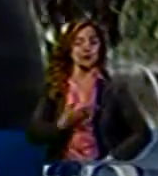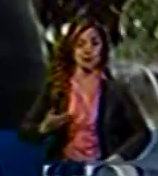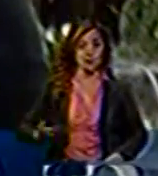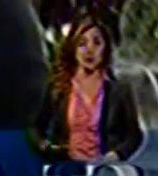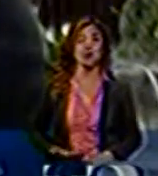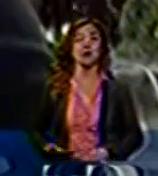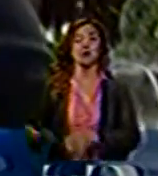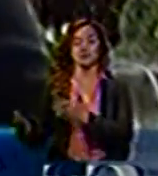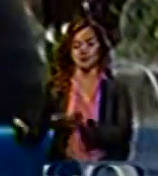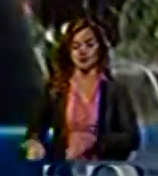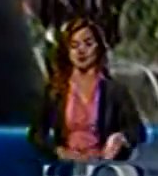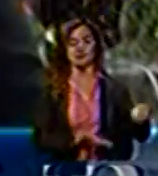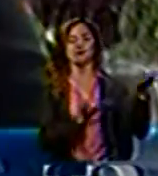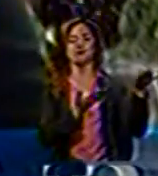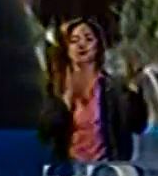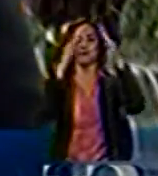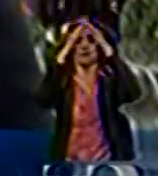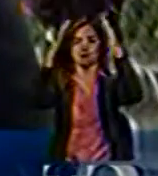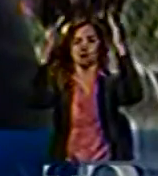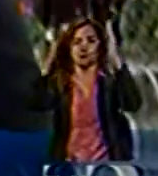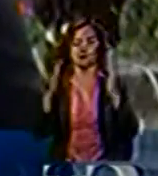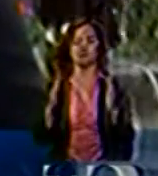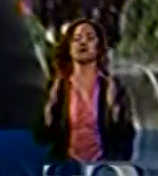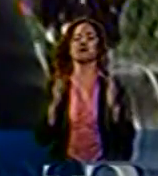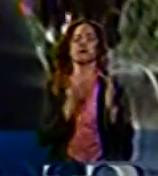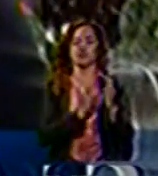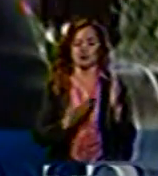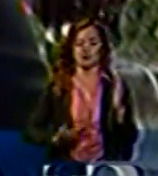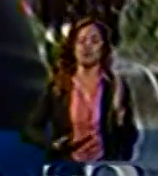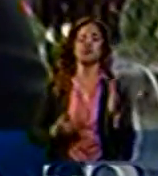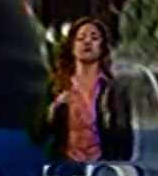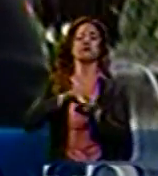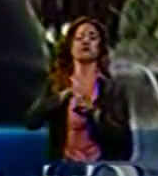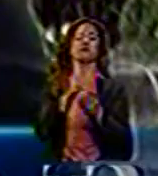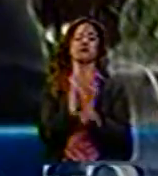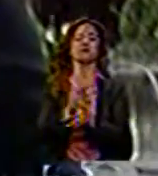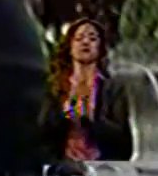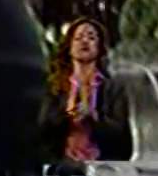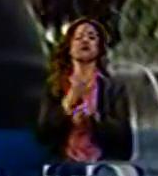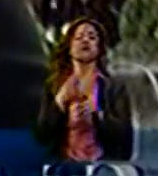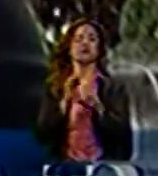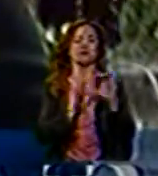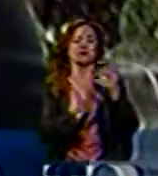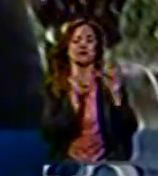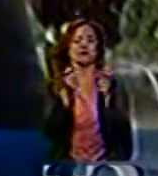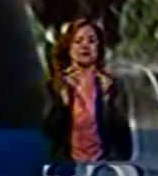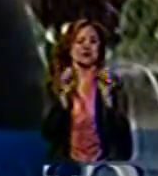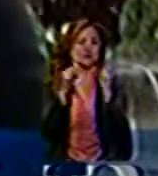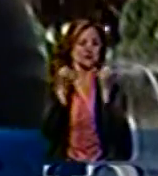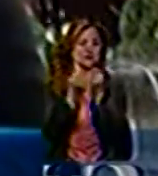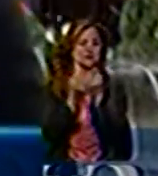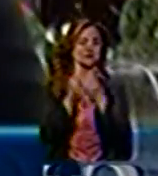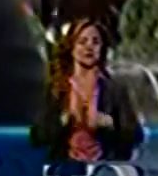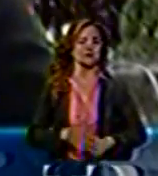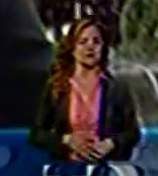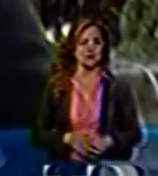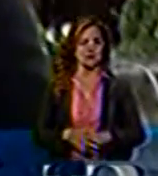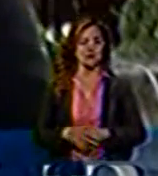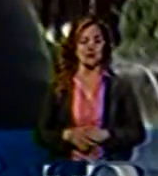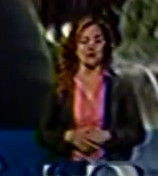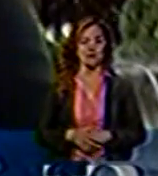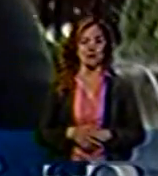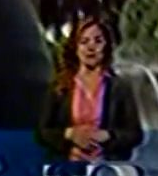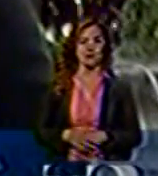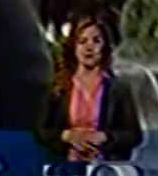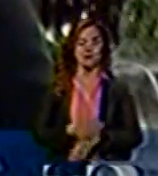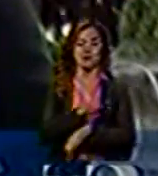República recibió en el Palacio de Gobierno a los miembros, a los consejeros del Consejo de Participación Ciudadana y Control Social. Sobre esto, ellos